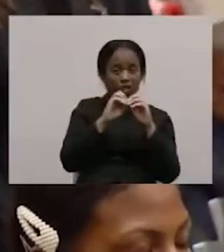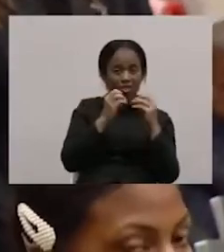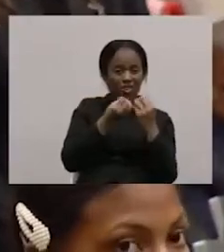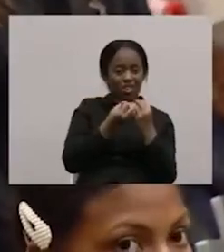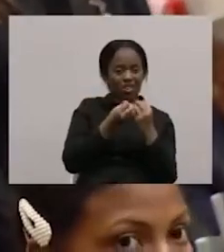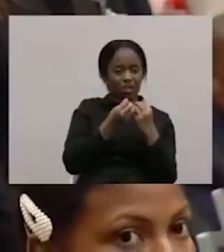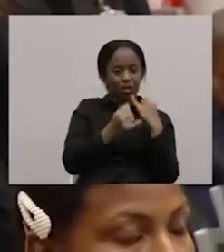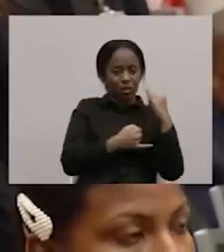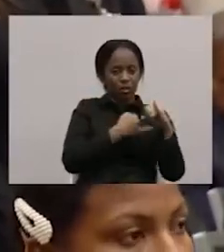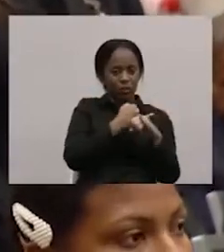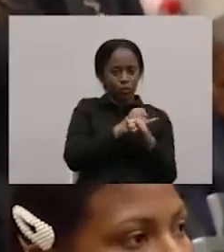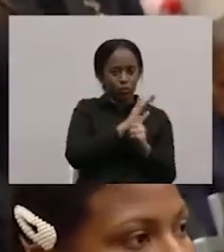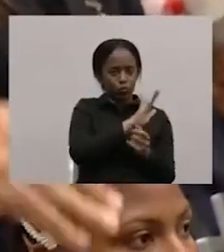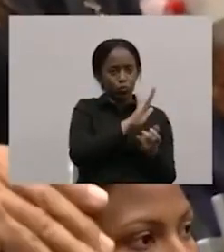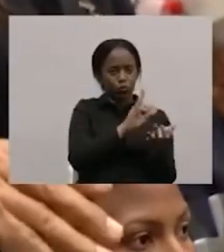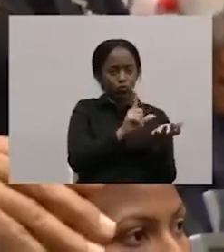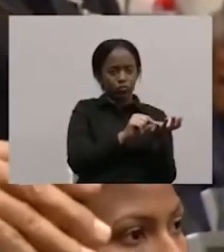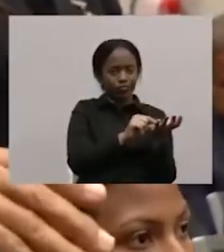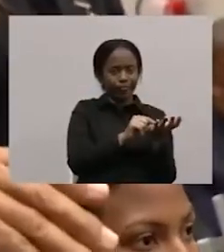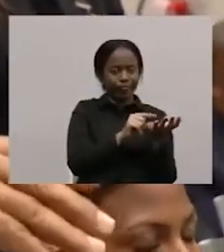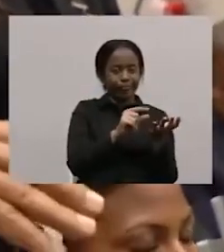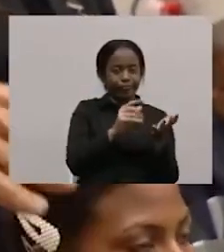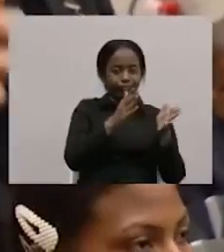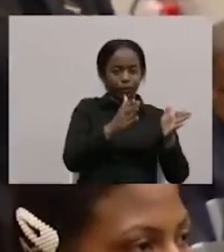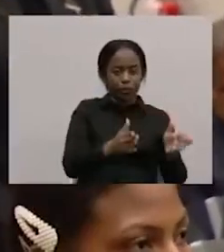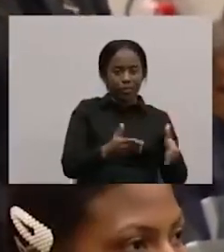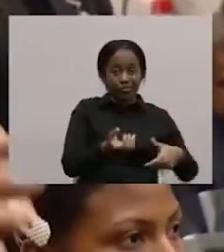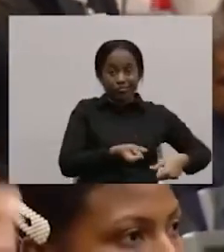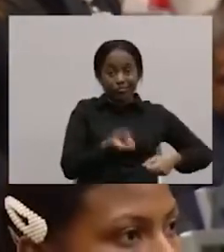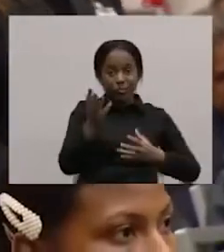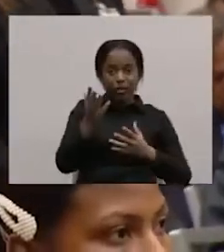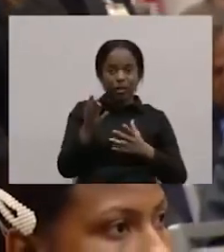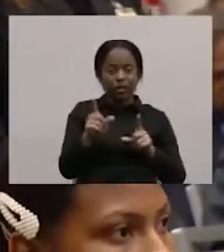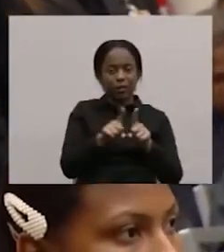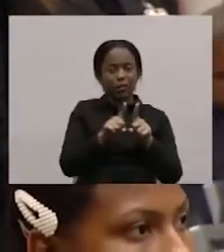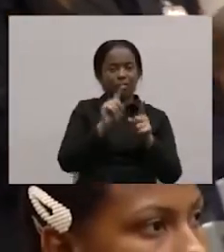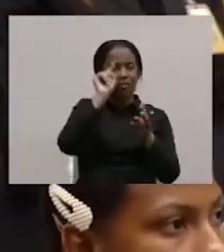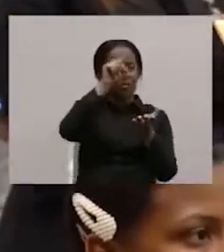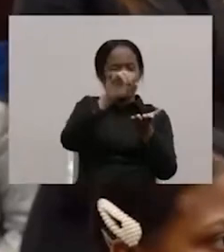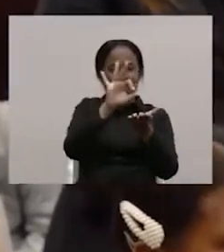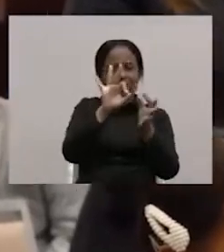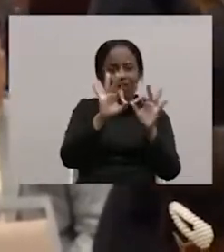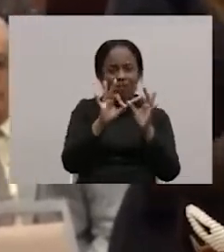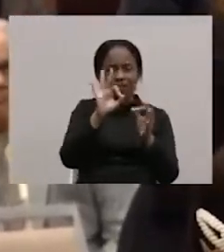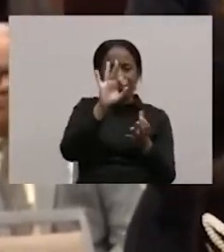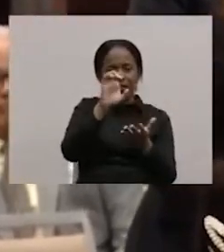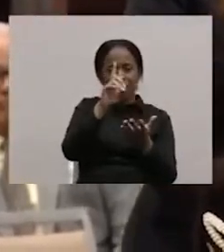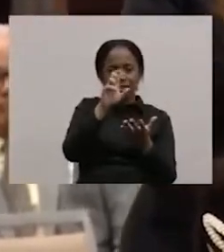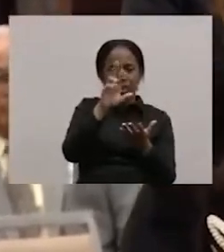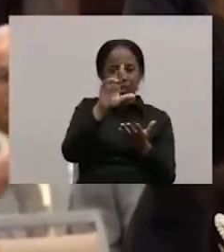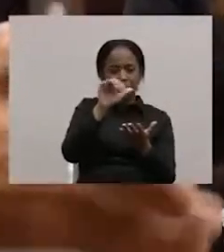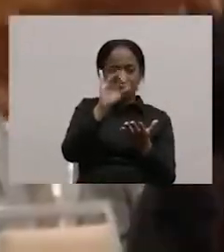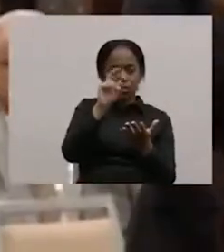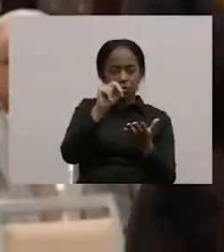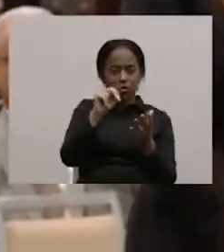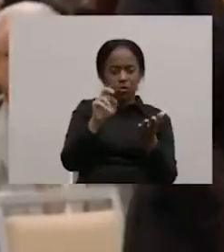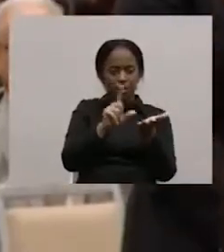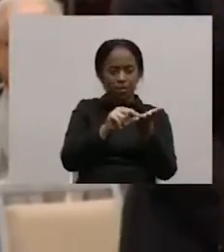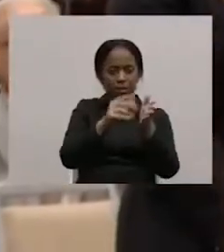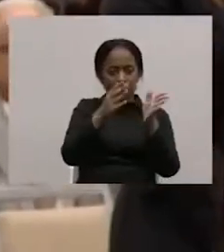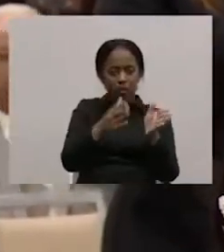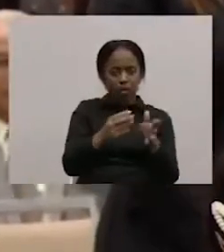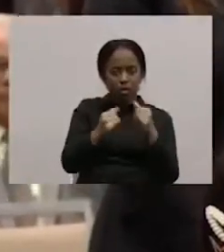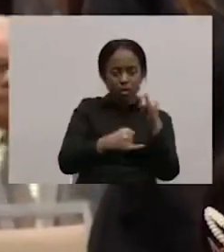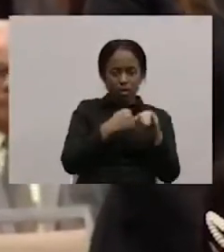Periodistas, nos expulsaron de la Federación Latinoamericana de Periodistas, y cuando vinieron aquí a